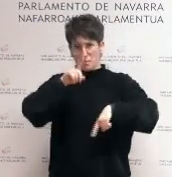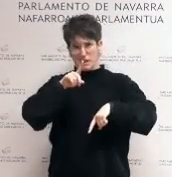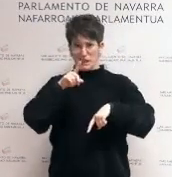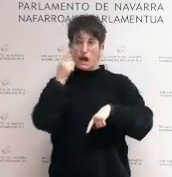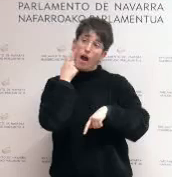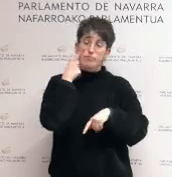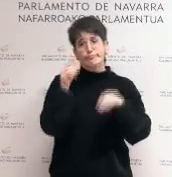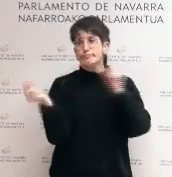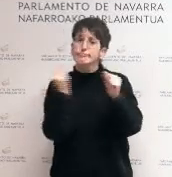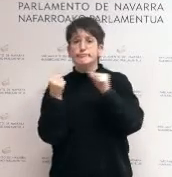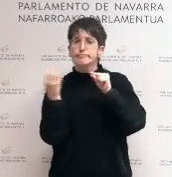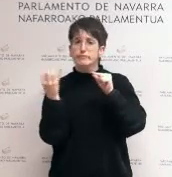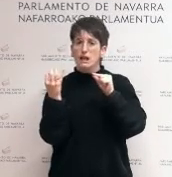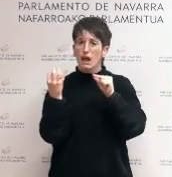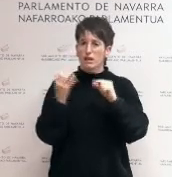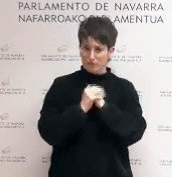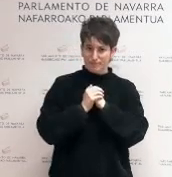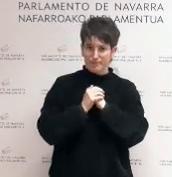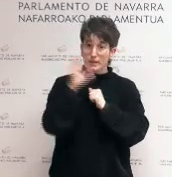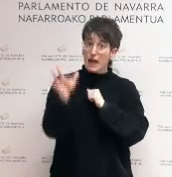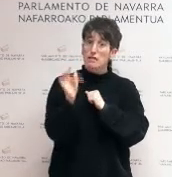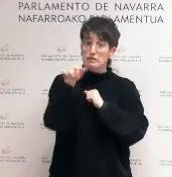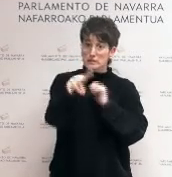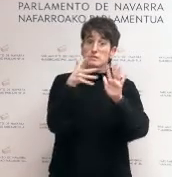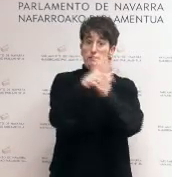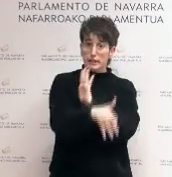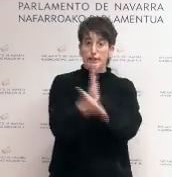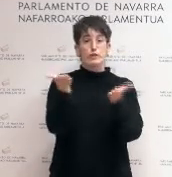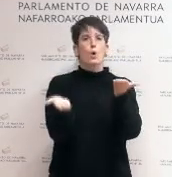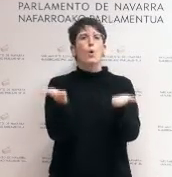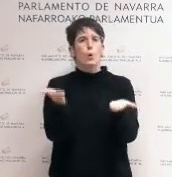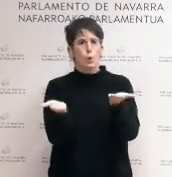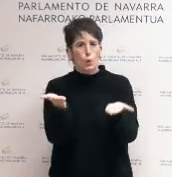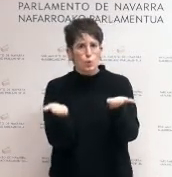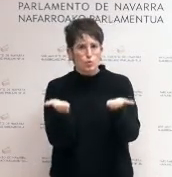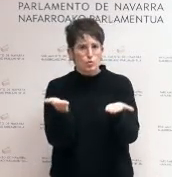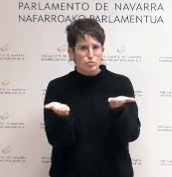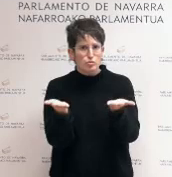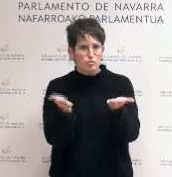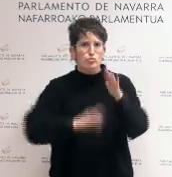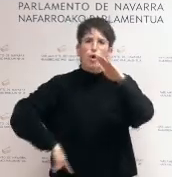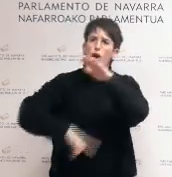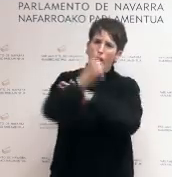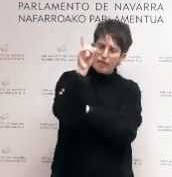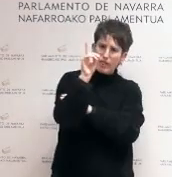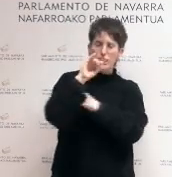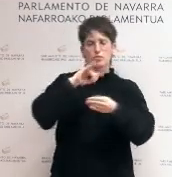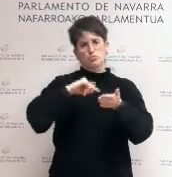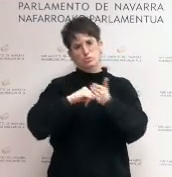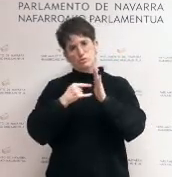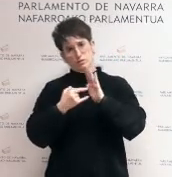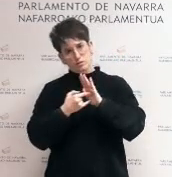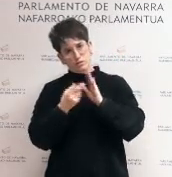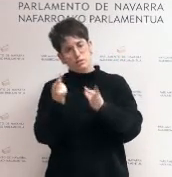Y además hacemos un uso justo y un uso avanzado de nuestro sistema fiscal, poniendo